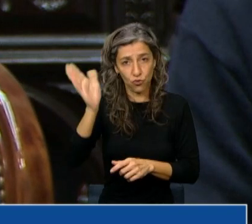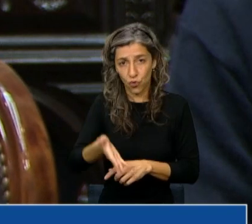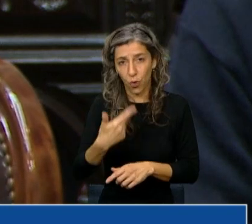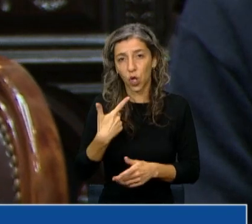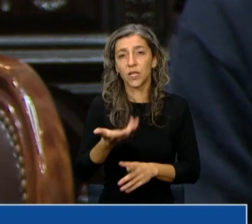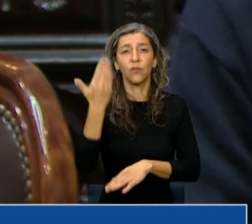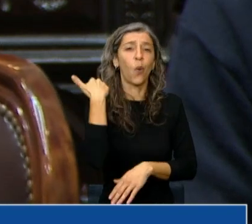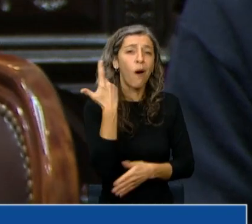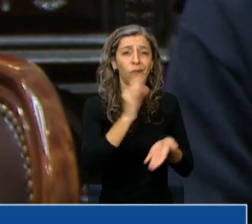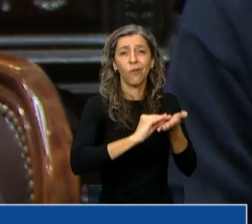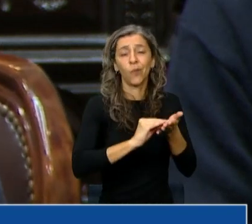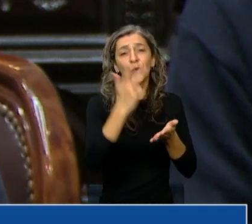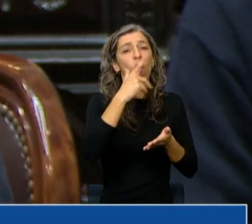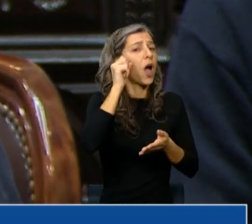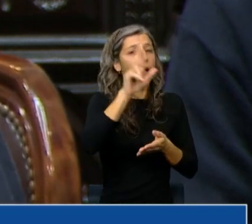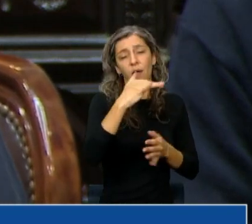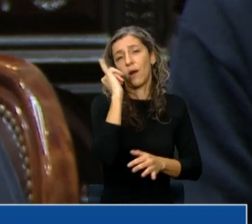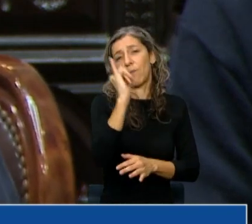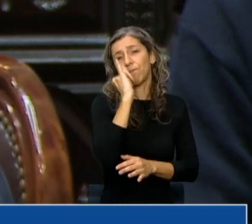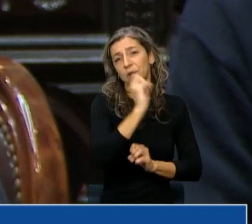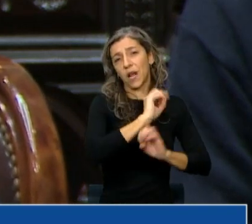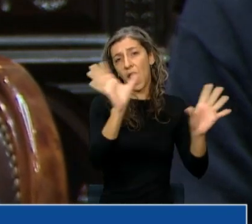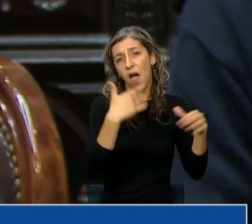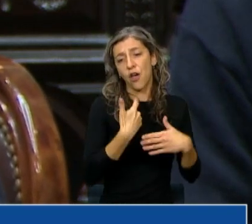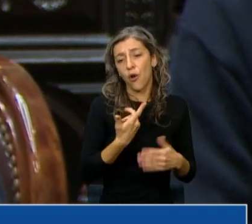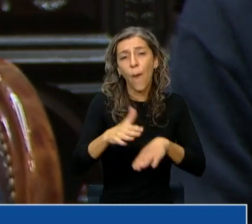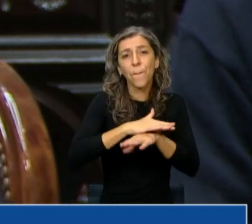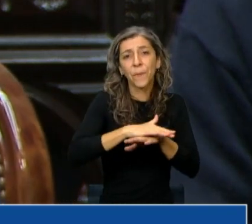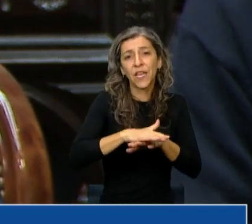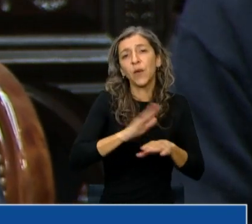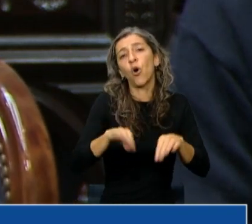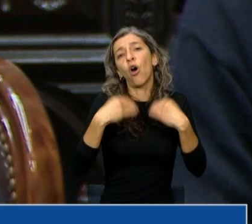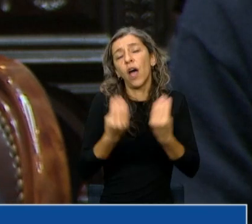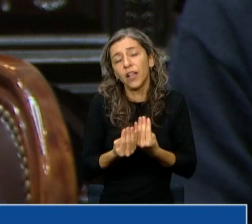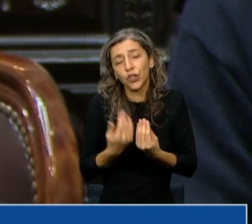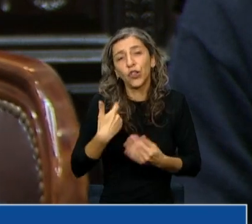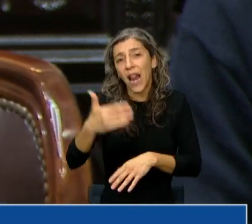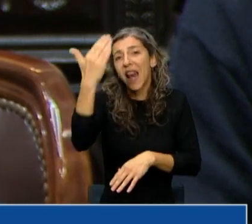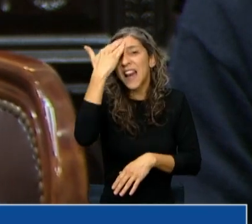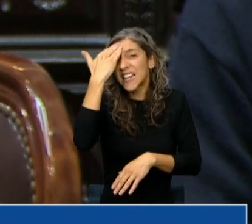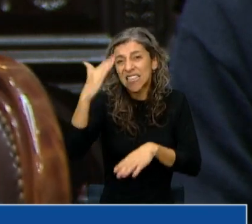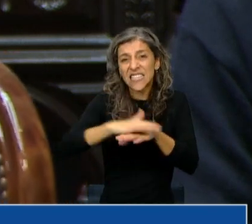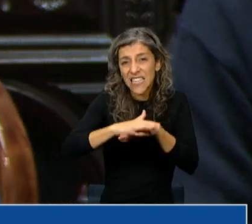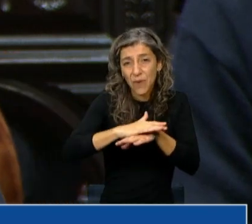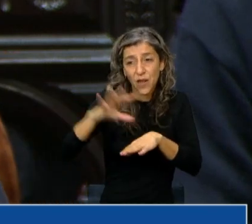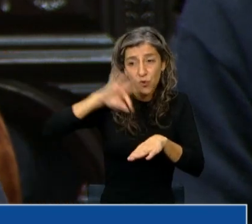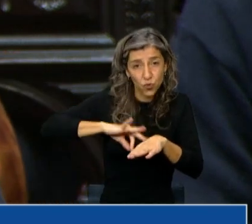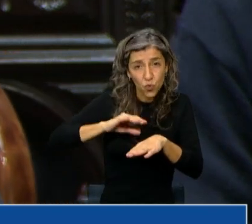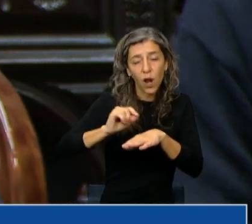muy sencillo. Establece un mínimo no imponible equivalente a 15 salarios mínimos vitales y móvil, que a valores de